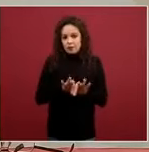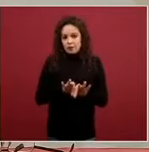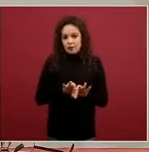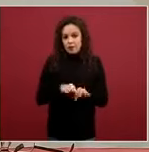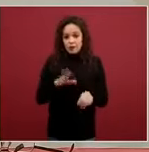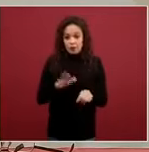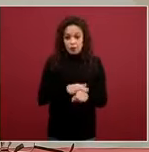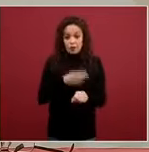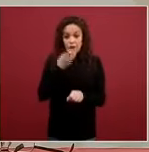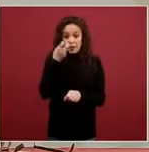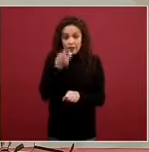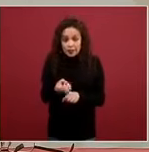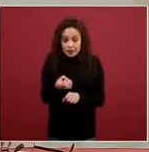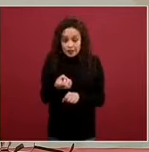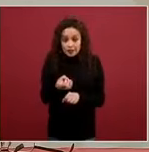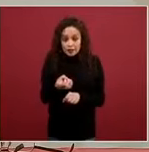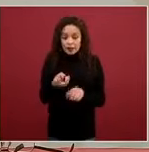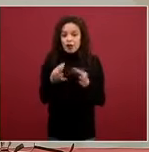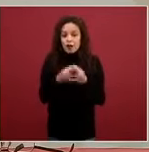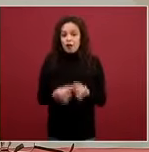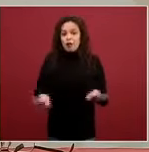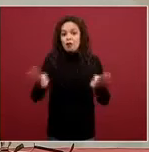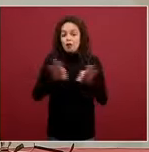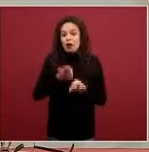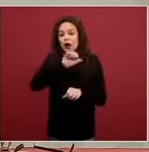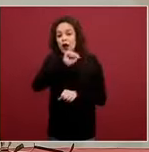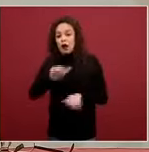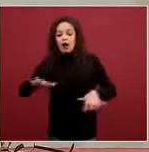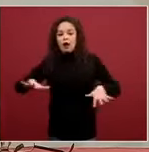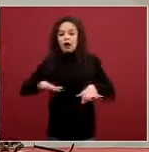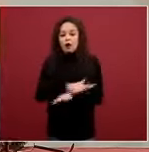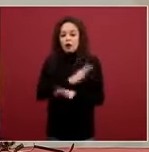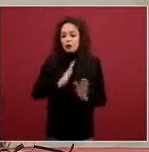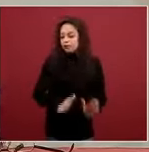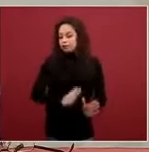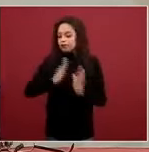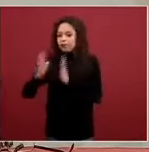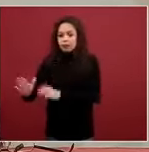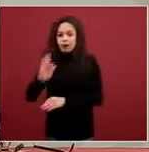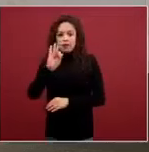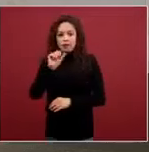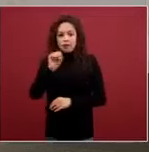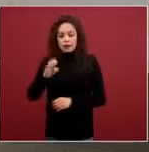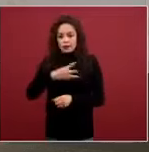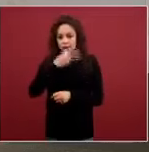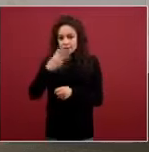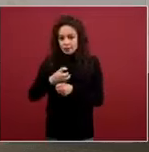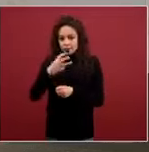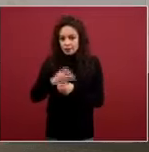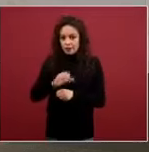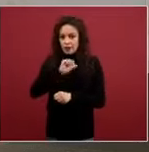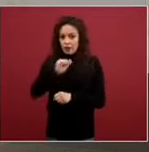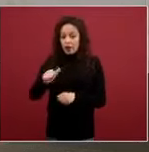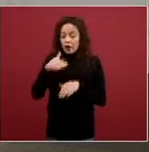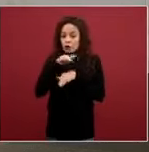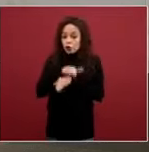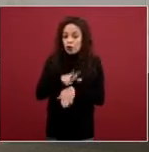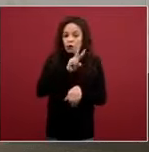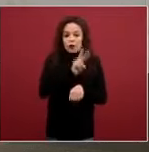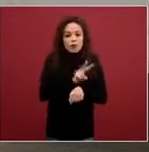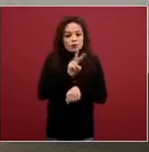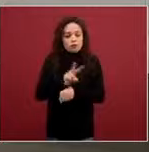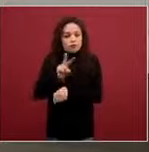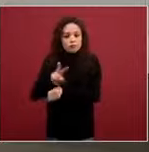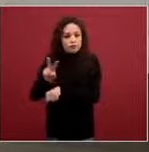del cambio hacia fase 3 en materia de vigilancia. Retomo. Recordarán que desde el inicio nos